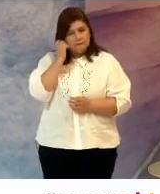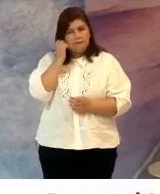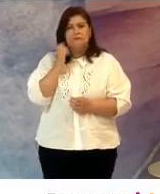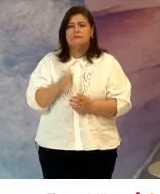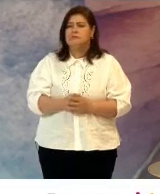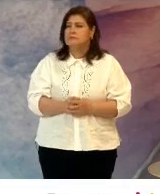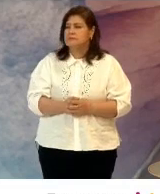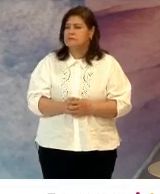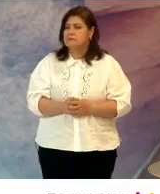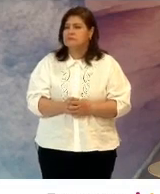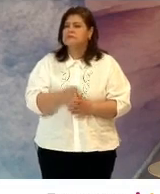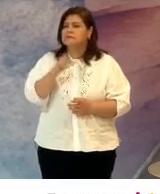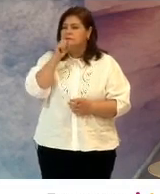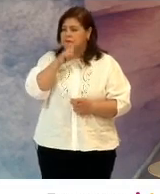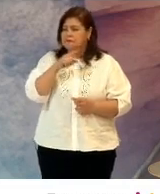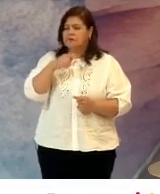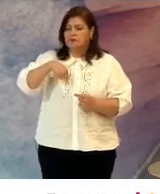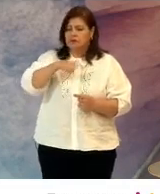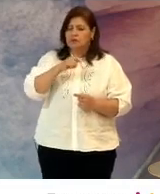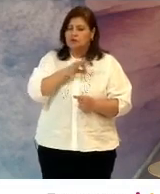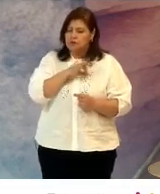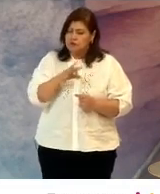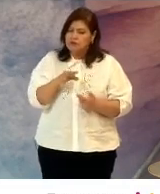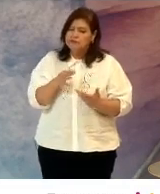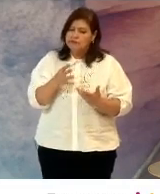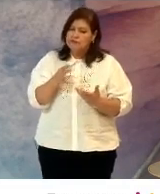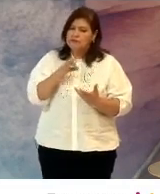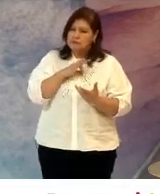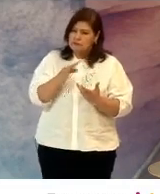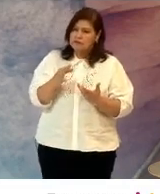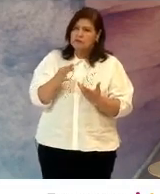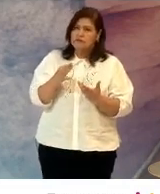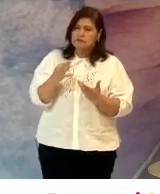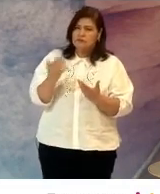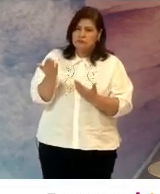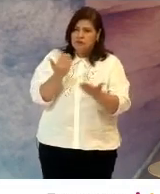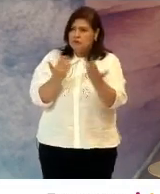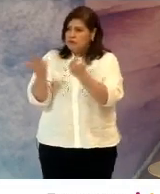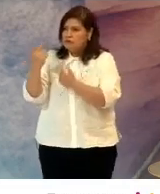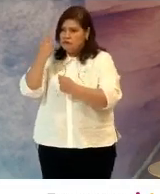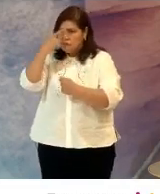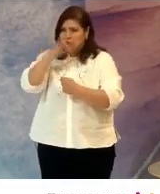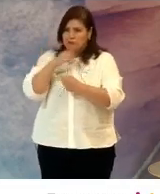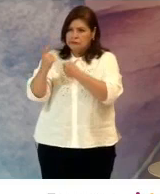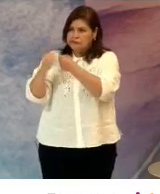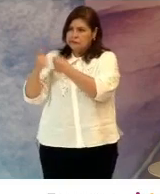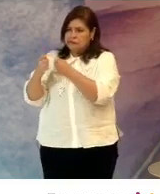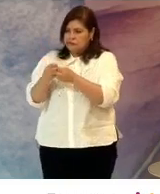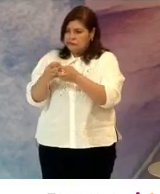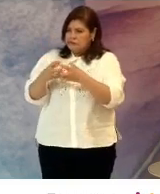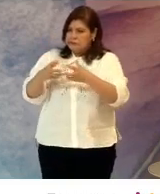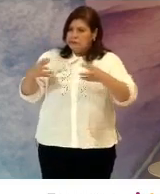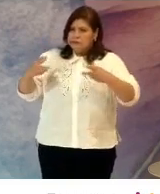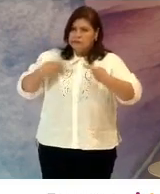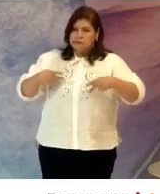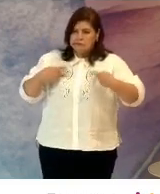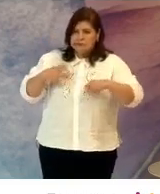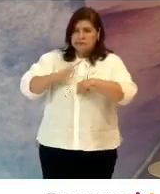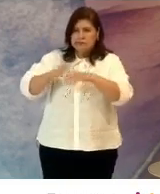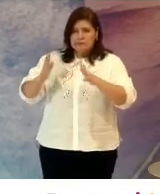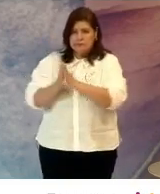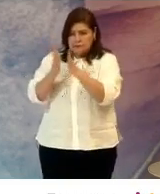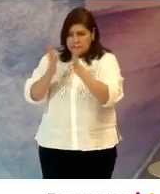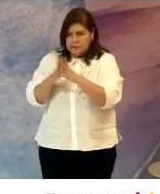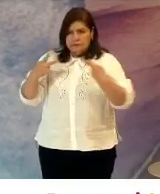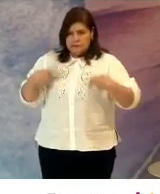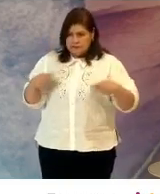y aquí podemos empezar a involucrar más usuarios y más participantes.